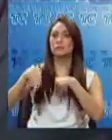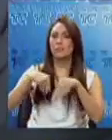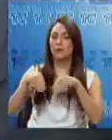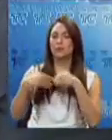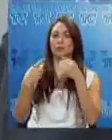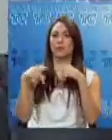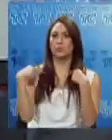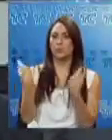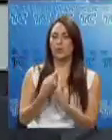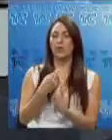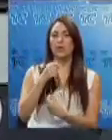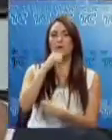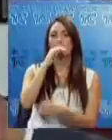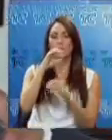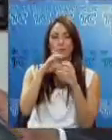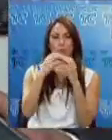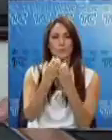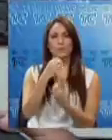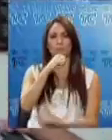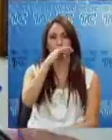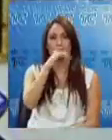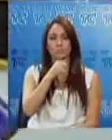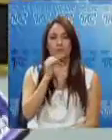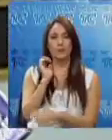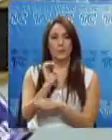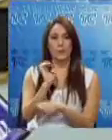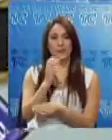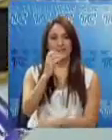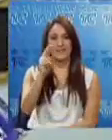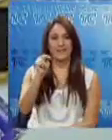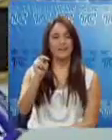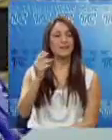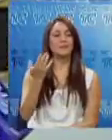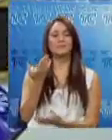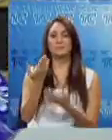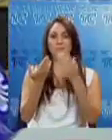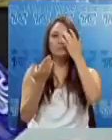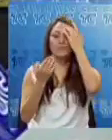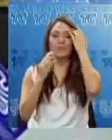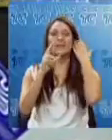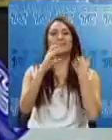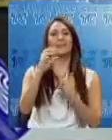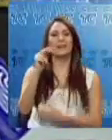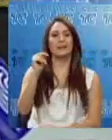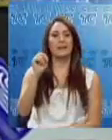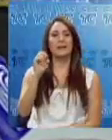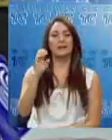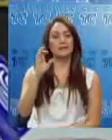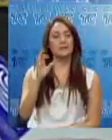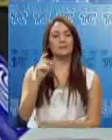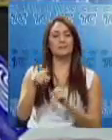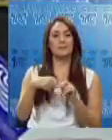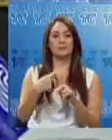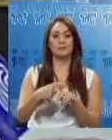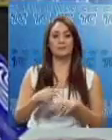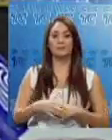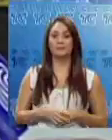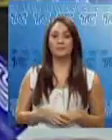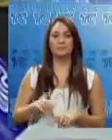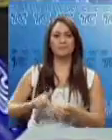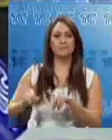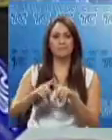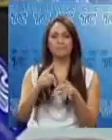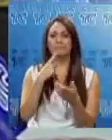Nacional, Comisión de Tránsito del Ecuador, con los diferentes ministerios. Todos los días tenemos reuniones con los